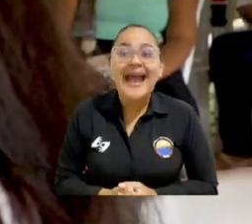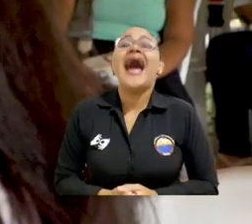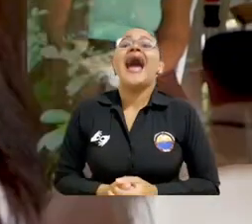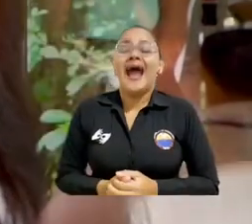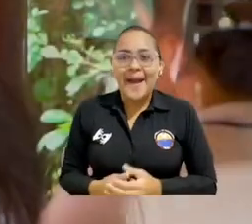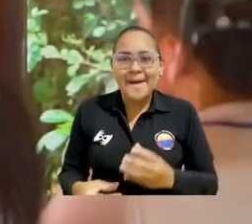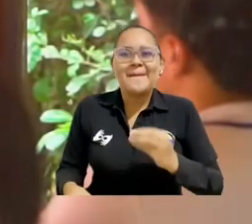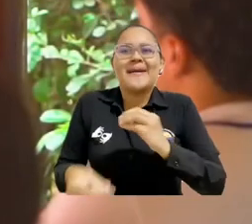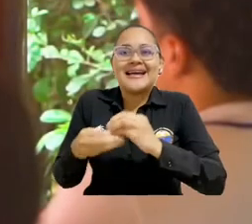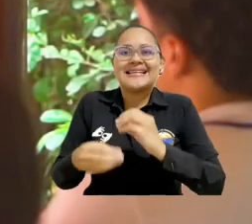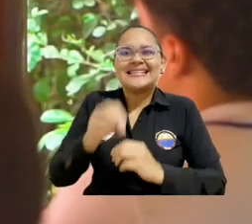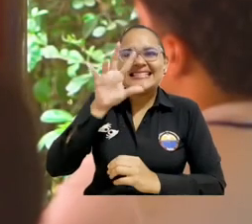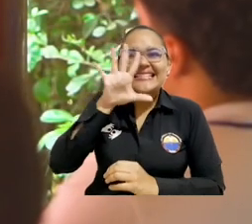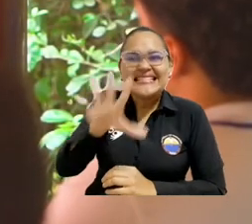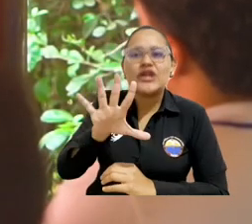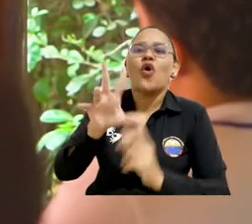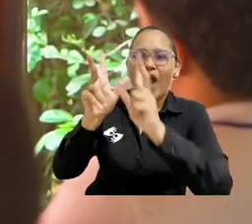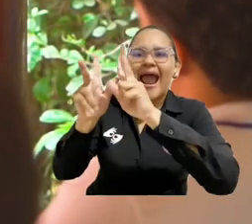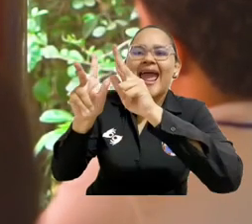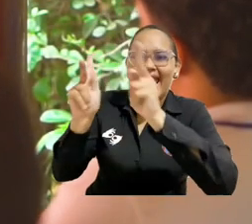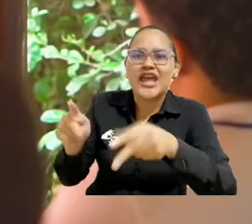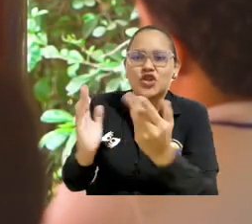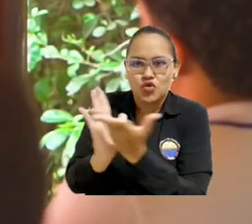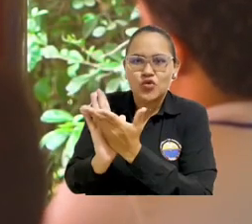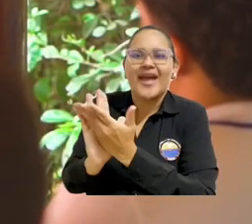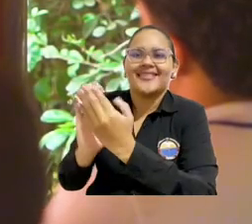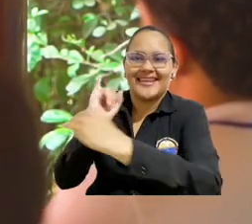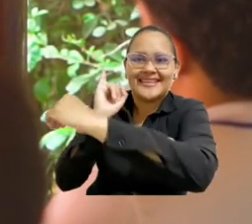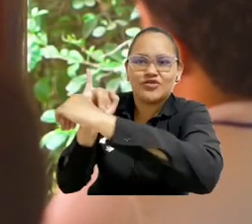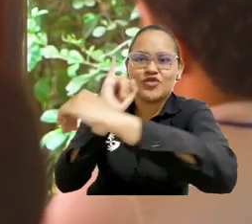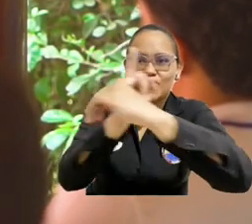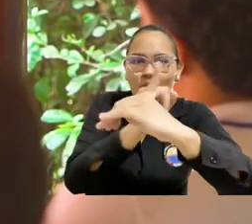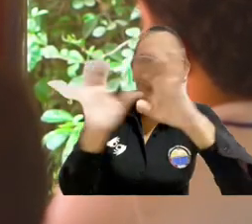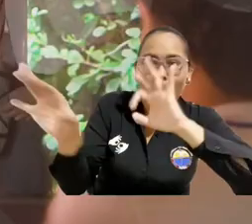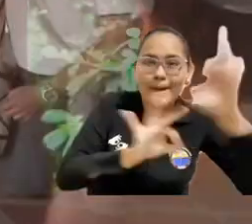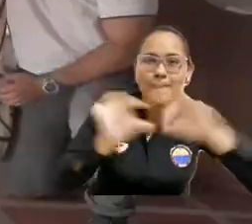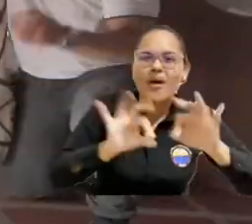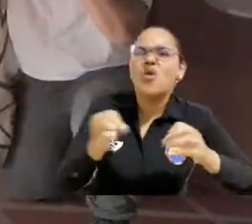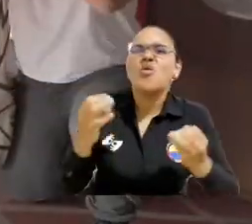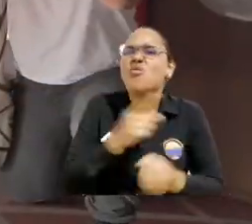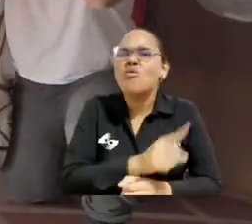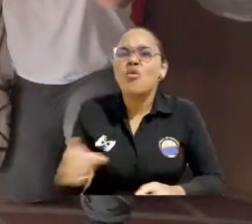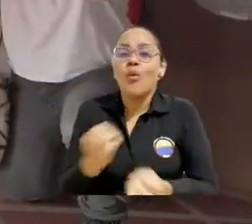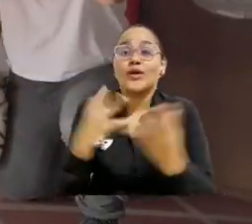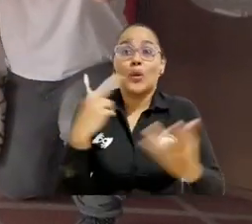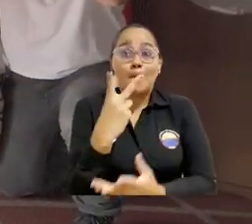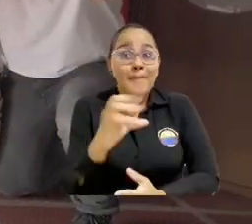entrarían 5 estudiantes por cada institución, estamos hablando de 20 estudiantes.